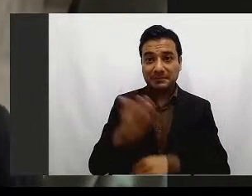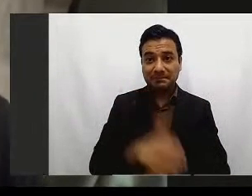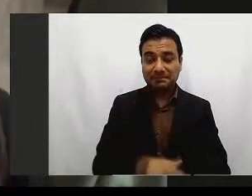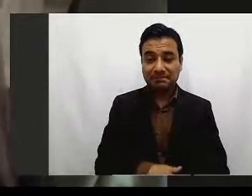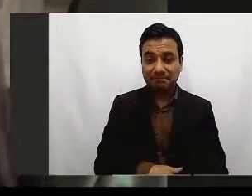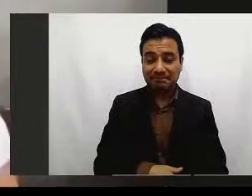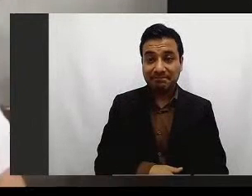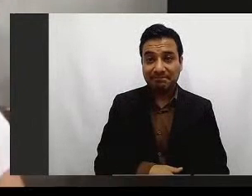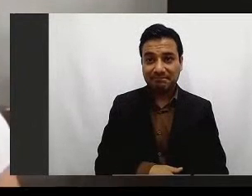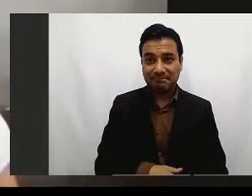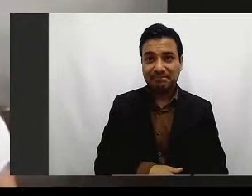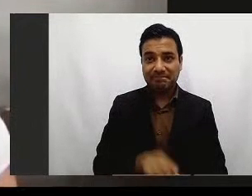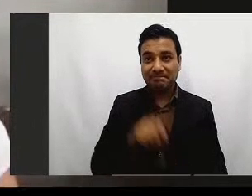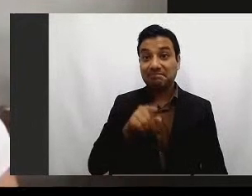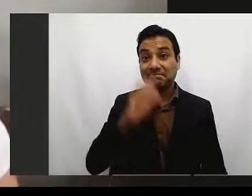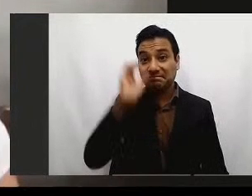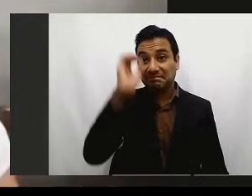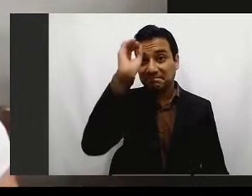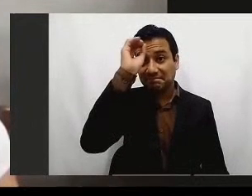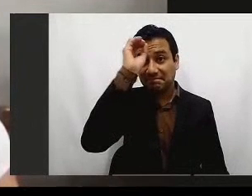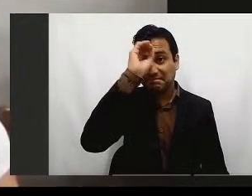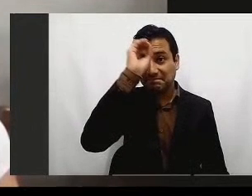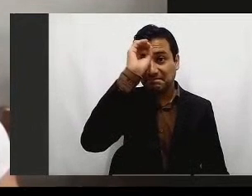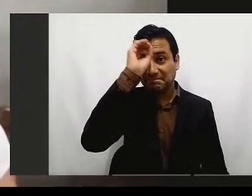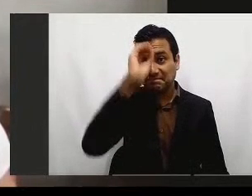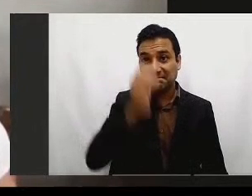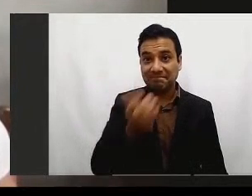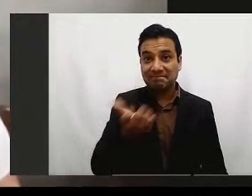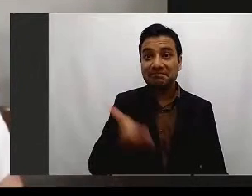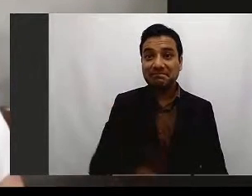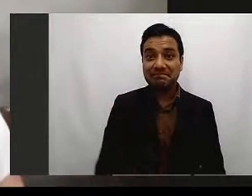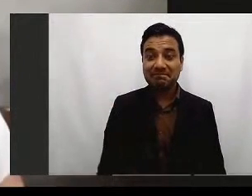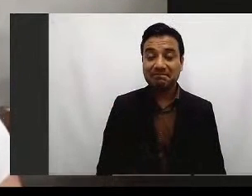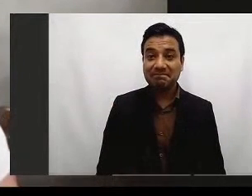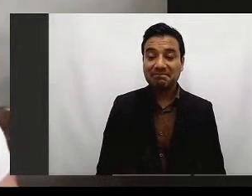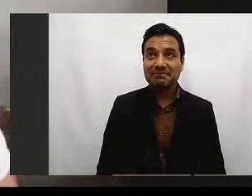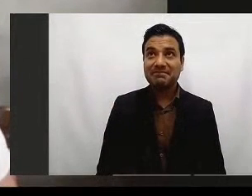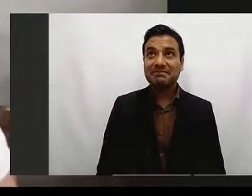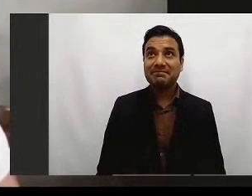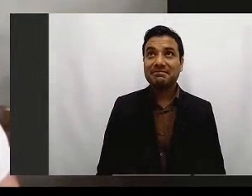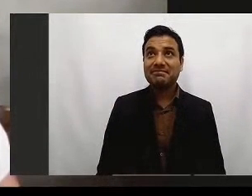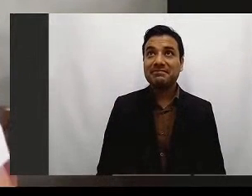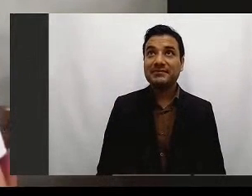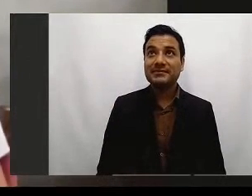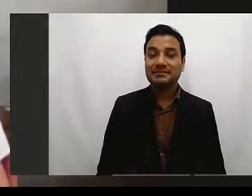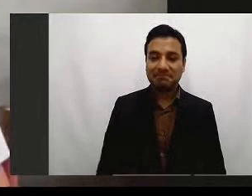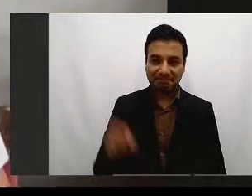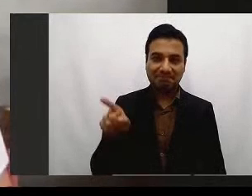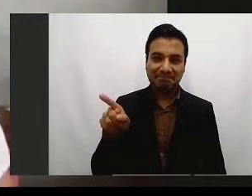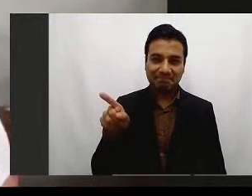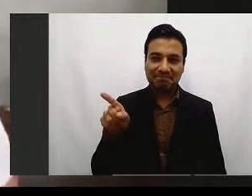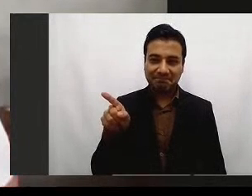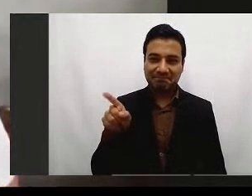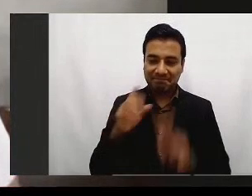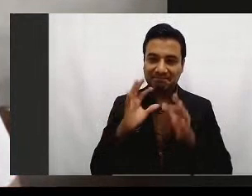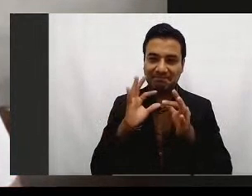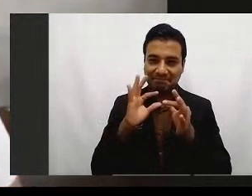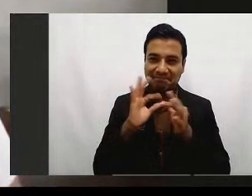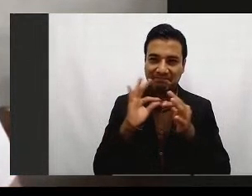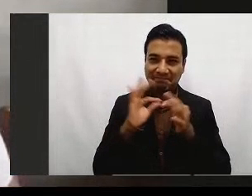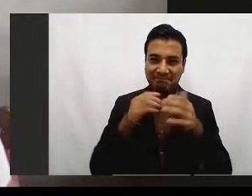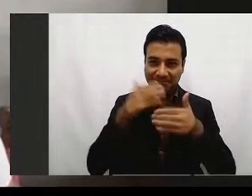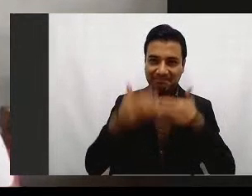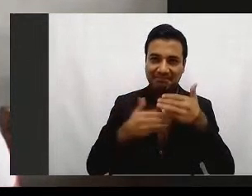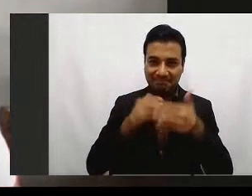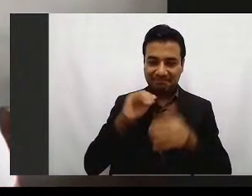Isa, ¿tú qué opinas? Sí, por supuesto, sumaría mucho. Creo que Megan describe muy bien lo que es el proceso y algo que creo que fue